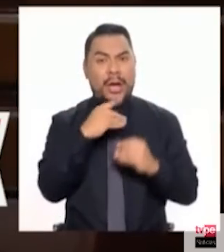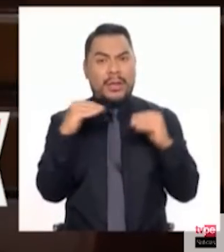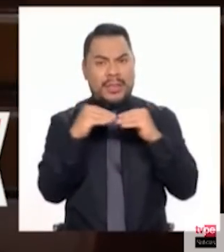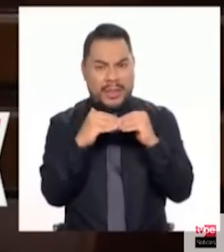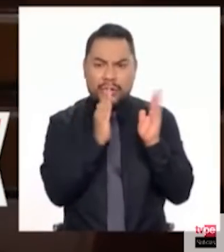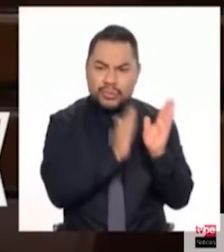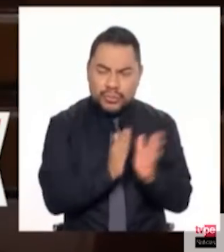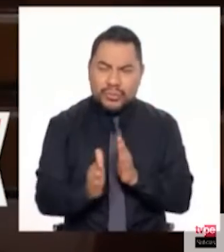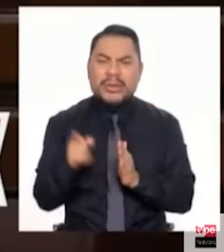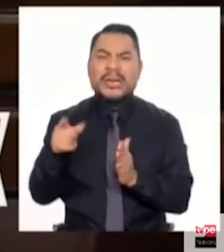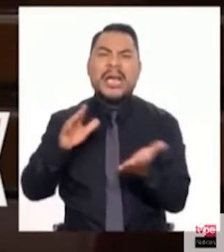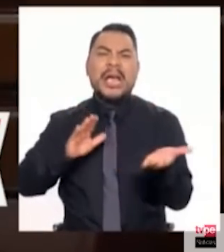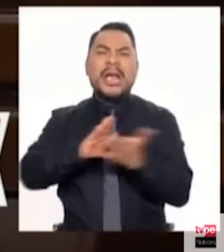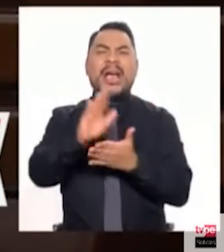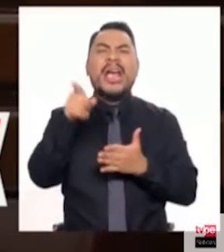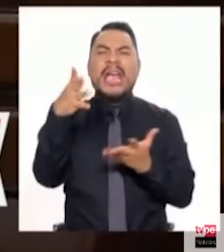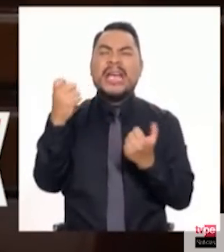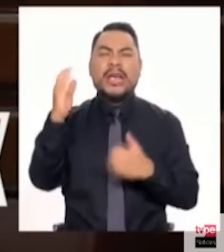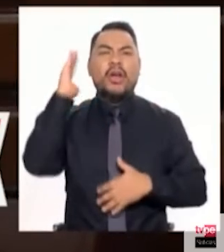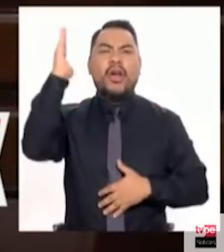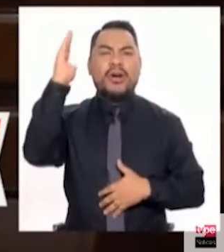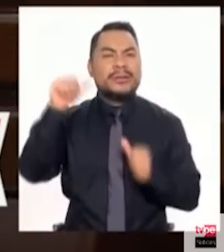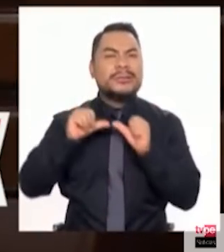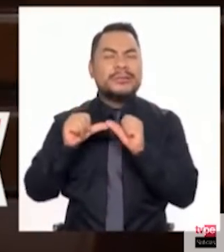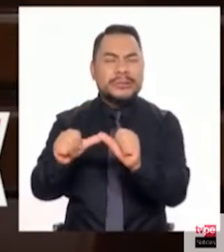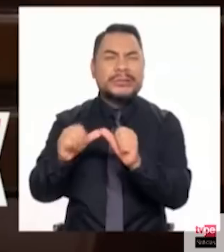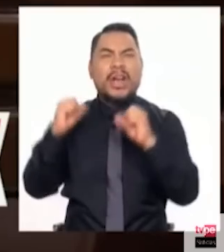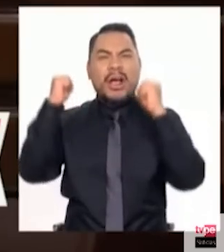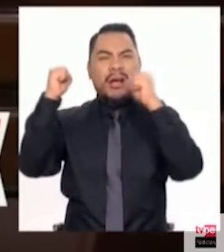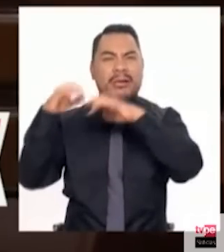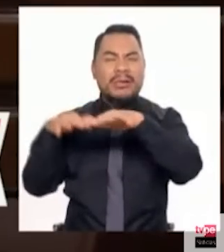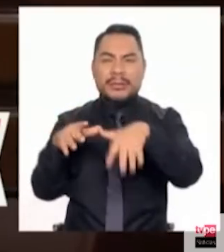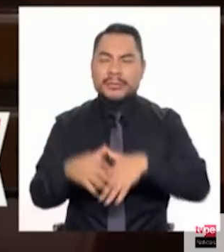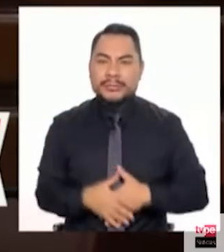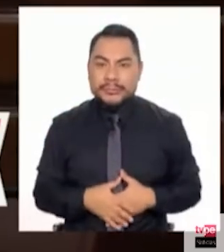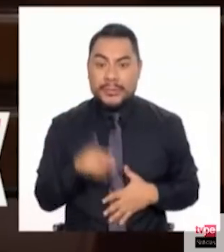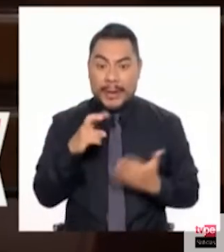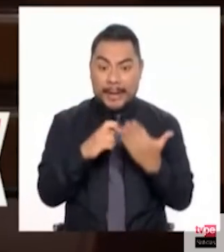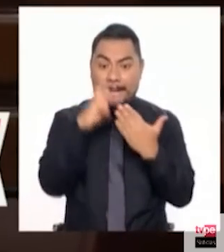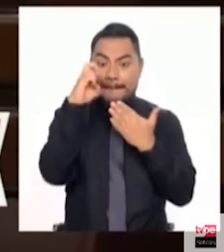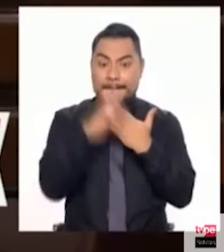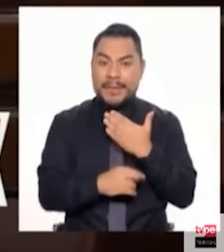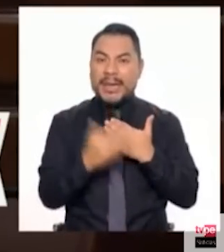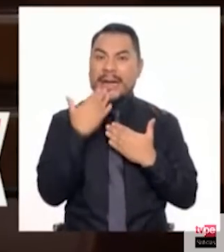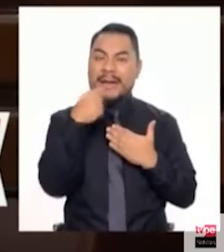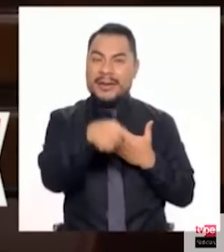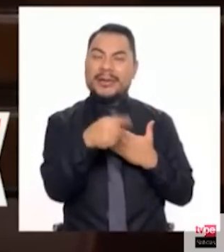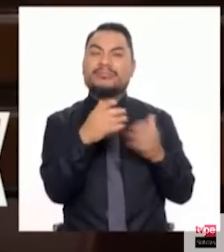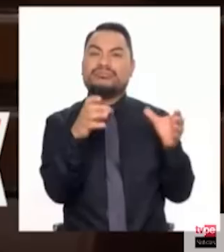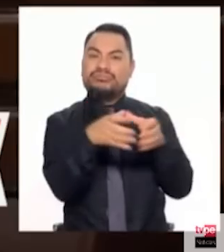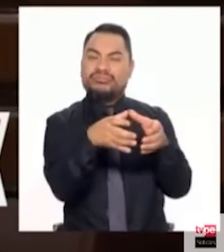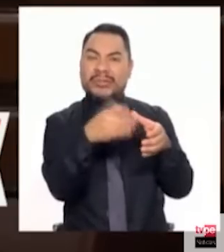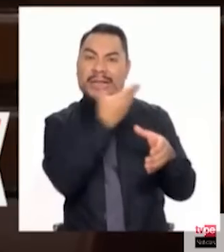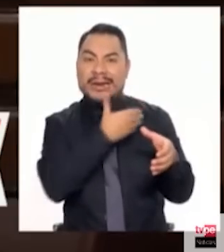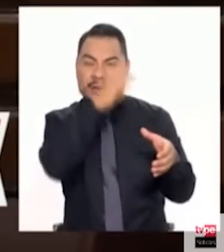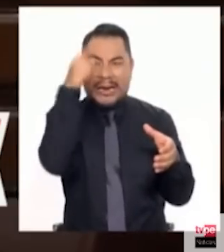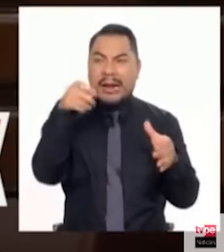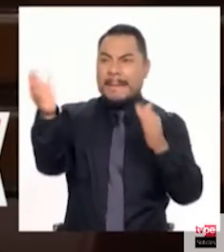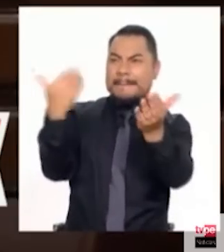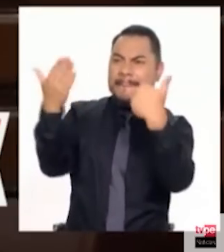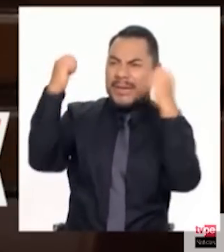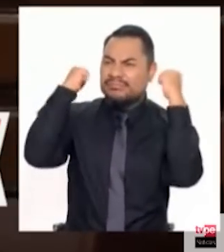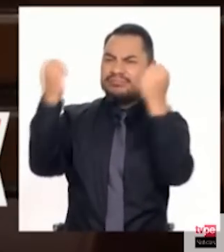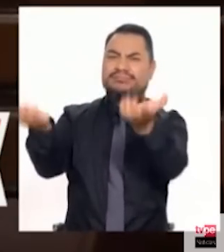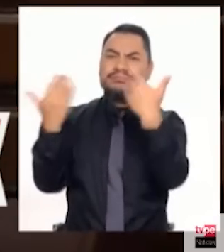por una dictadura el plan estuvo claramente dirigido a dañar o destruir